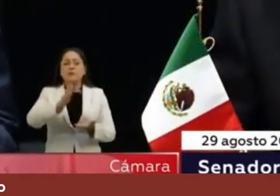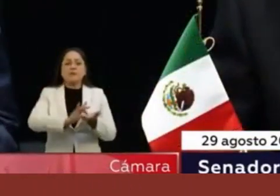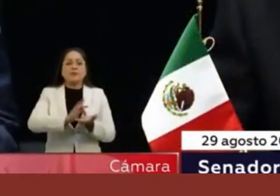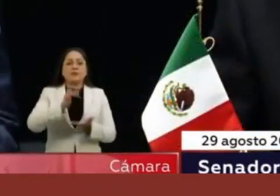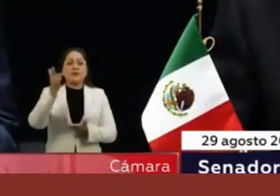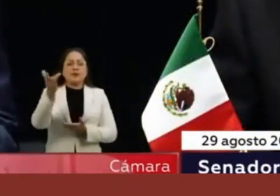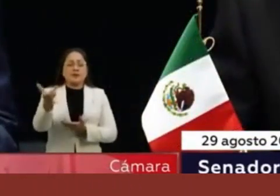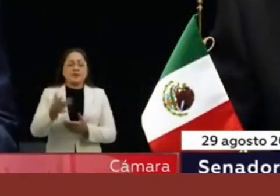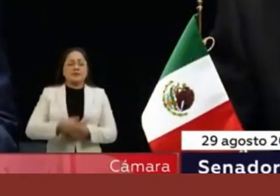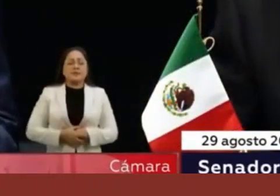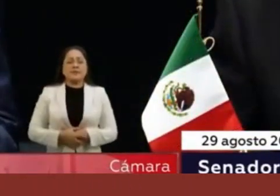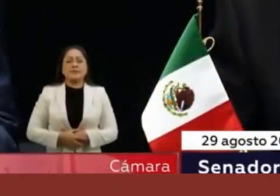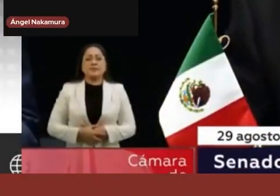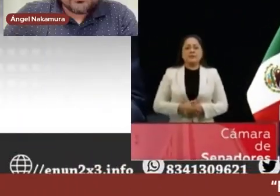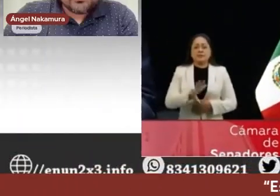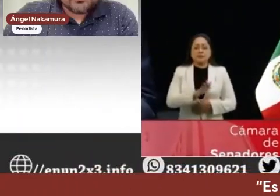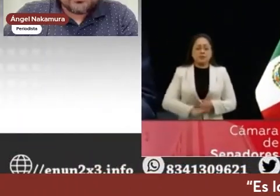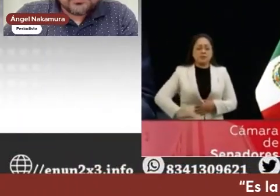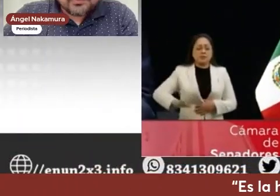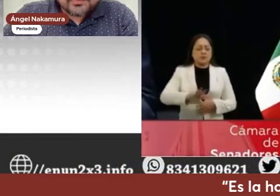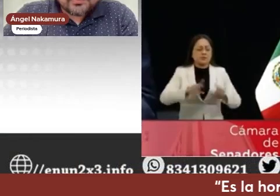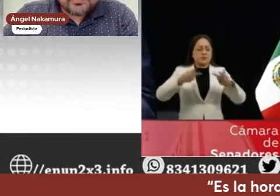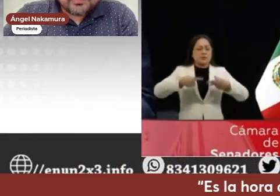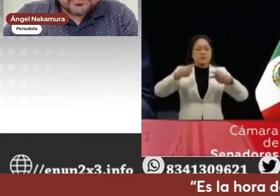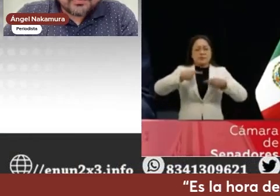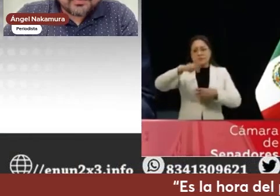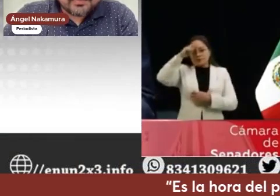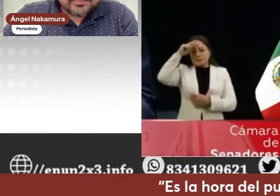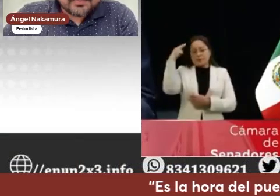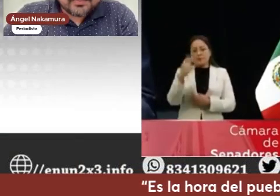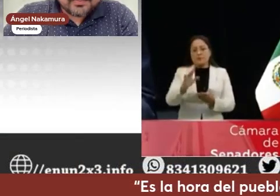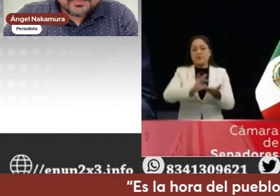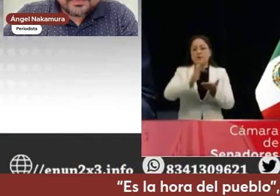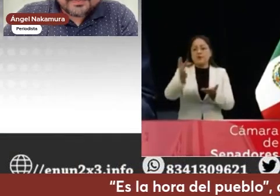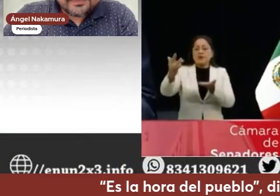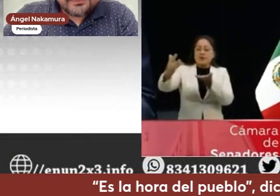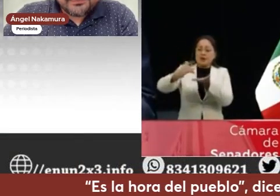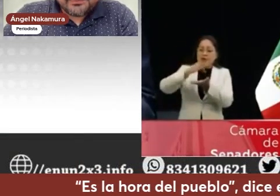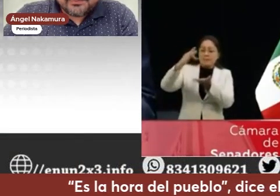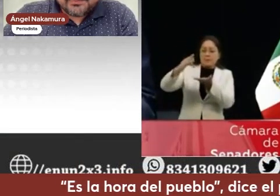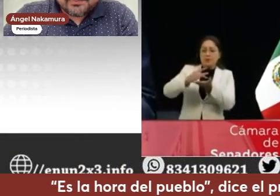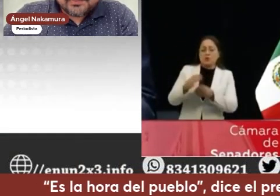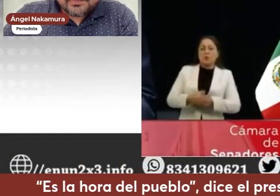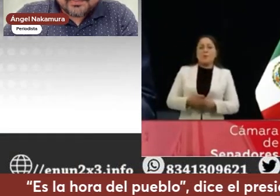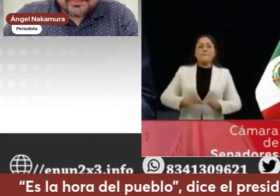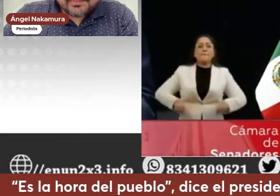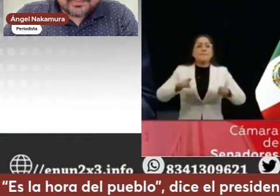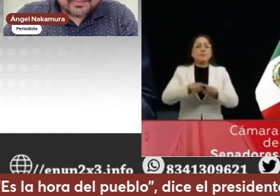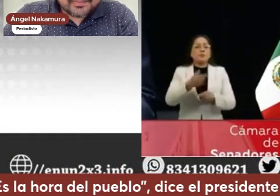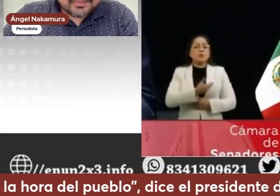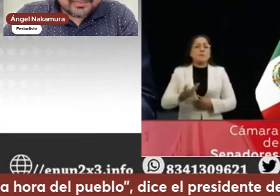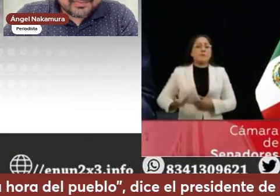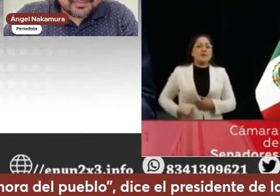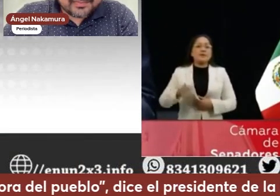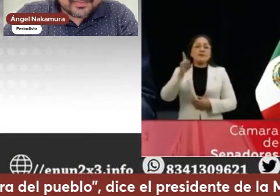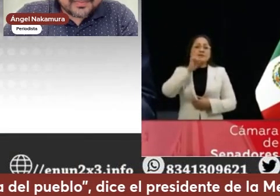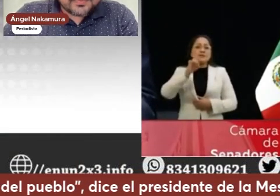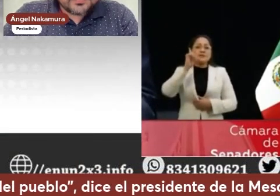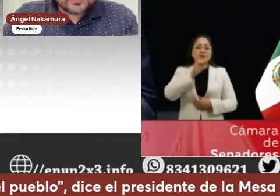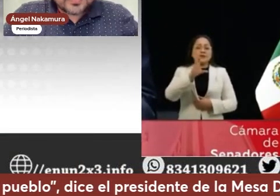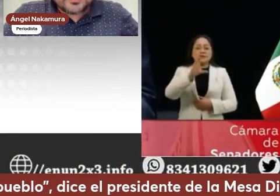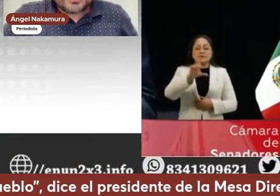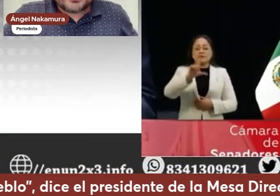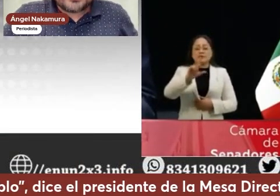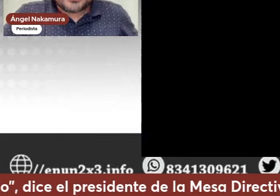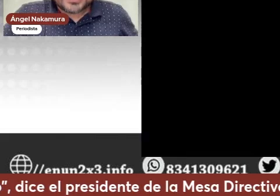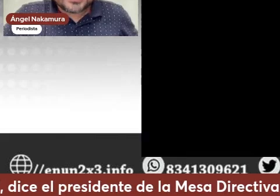agradecer al pueblo de México el respaldo a nuestra presidenta electa Claudia sh